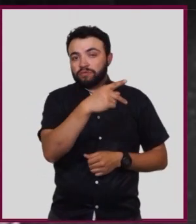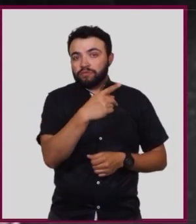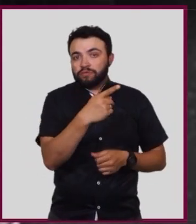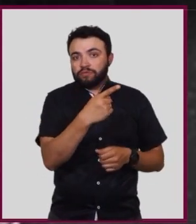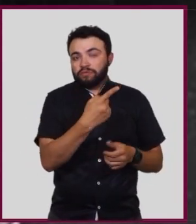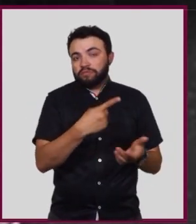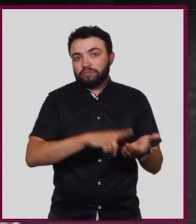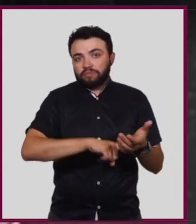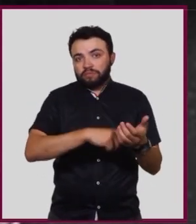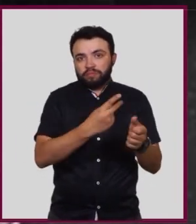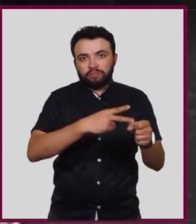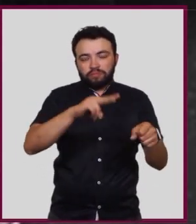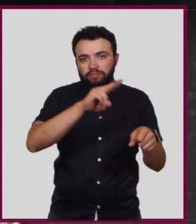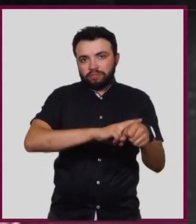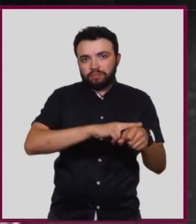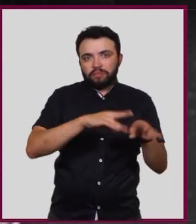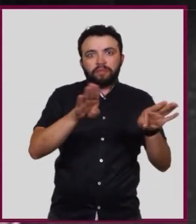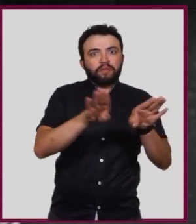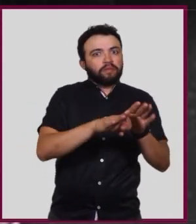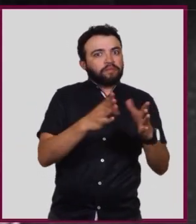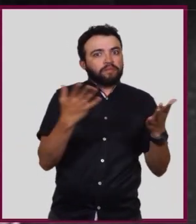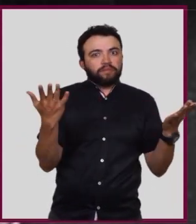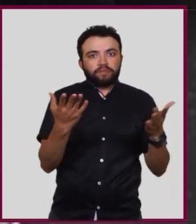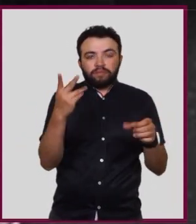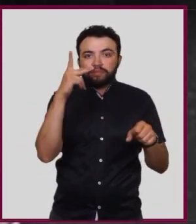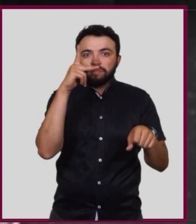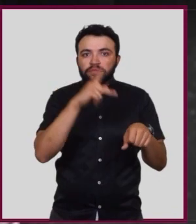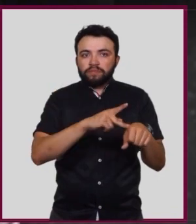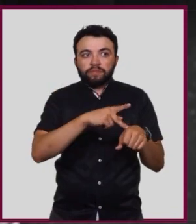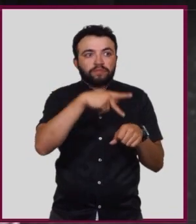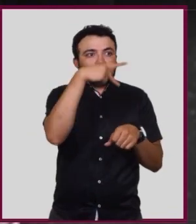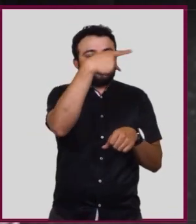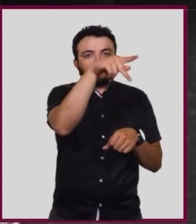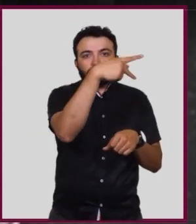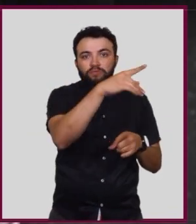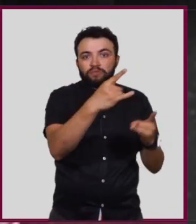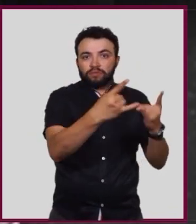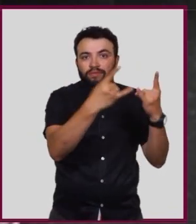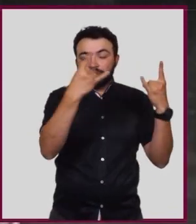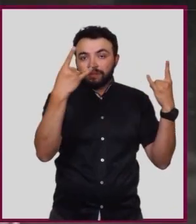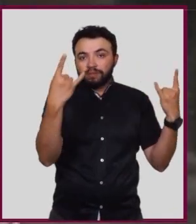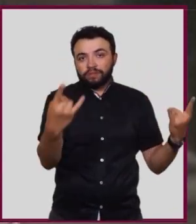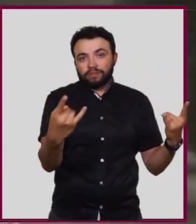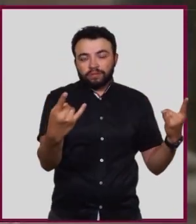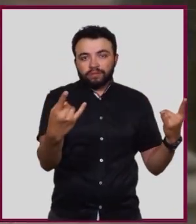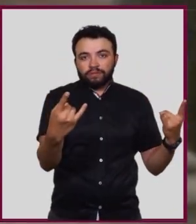como lo puede ser una piedra, con su propia historia,